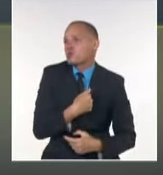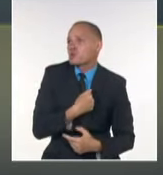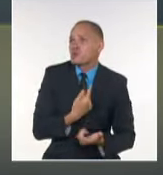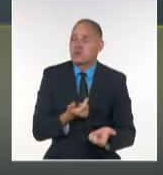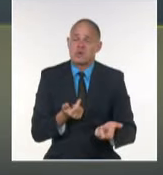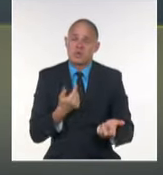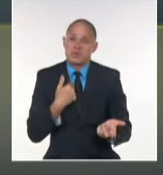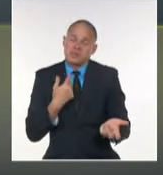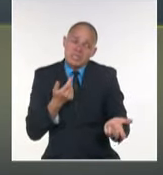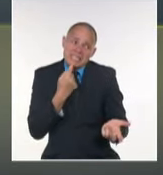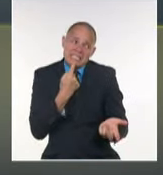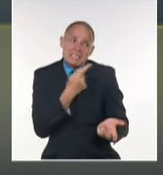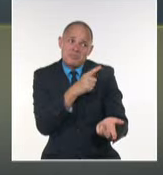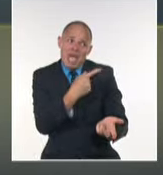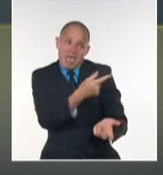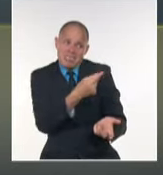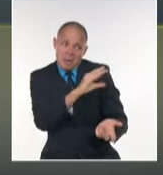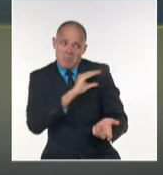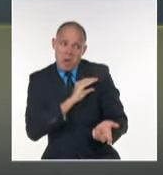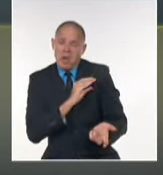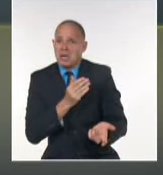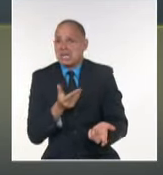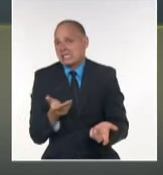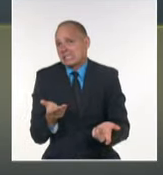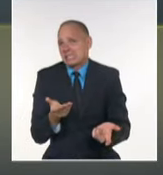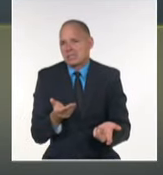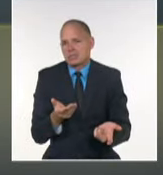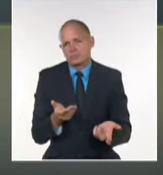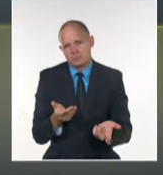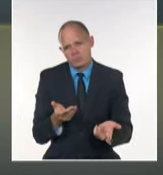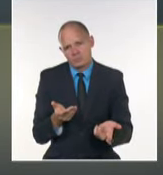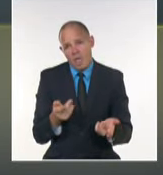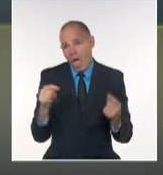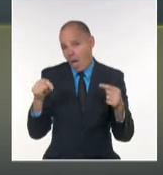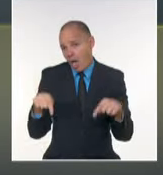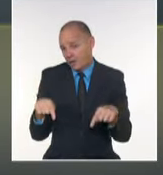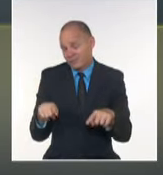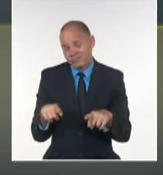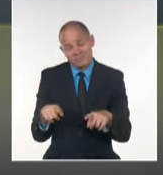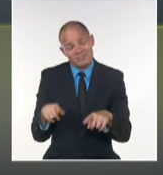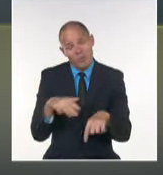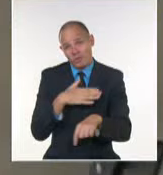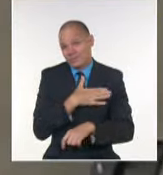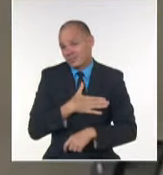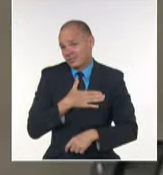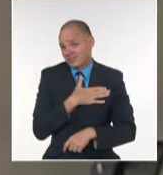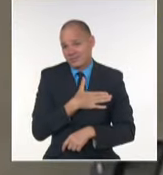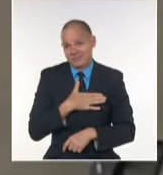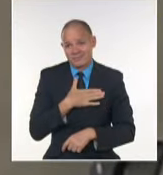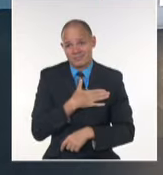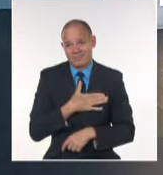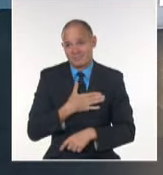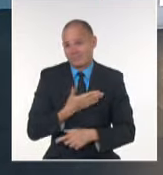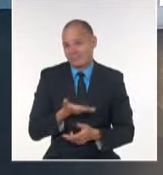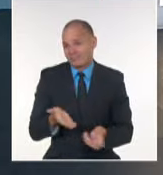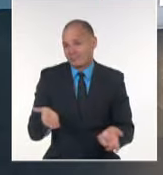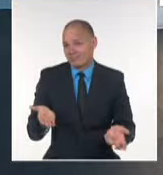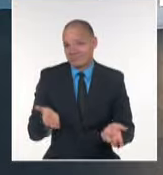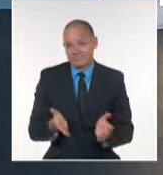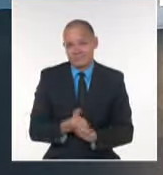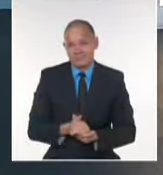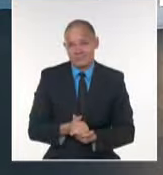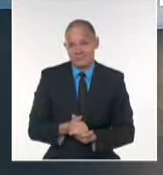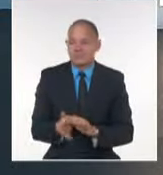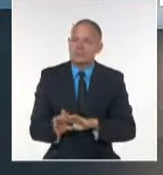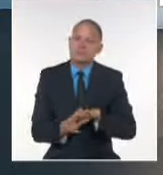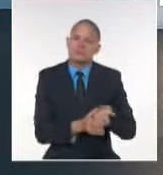y me dijo que luego me iban a dar no sé qué cosa. Aquí no vale ese tipo de excusa. Y